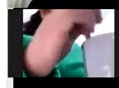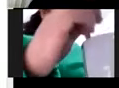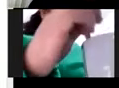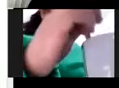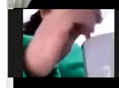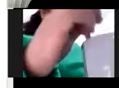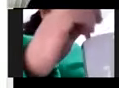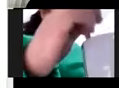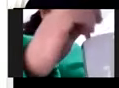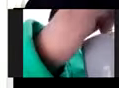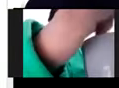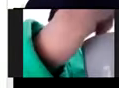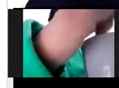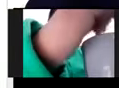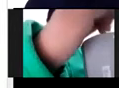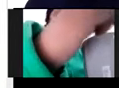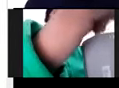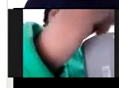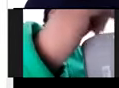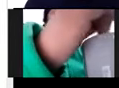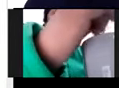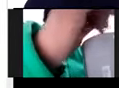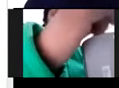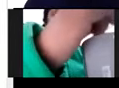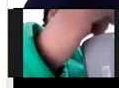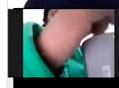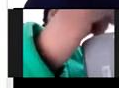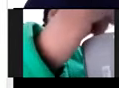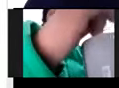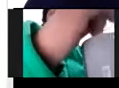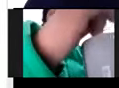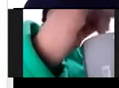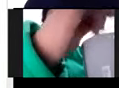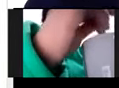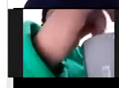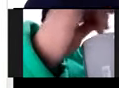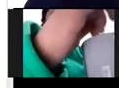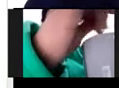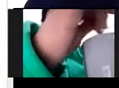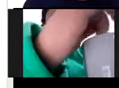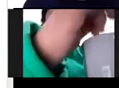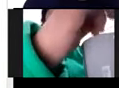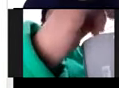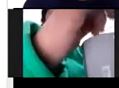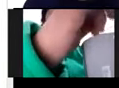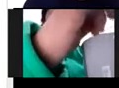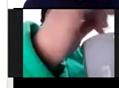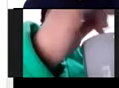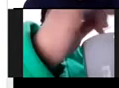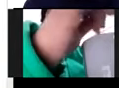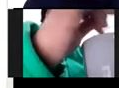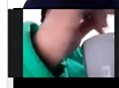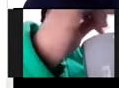y tienen una función informadora, fundamentalmente como ordenamiento jurídico. Tienen una